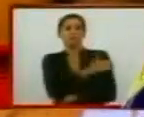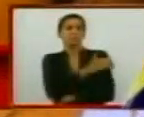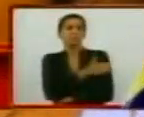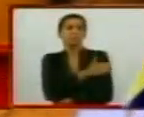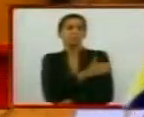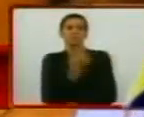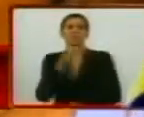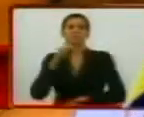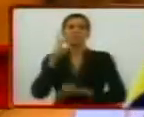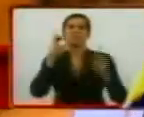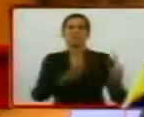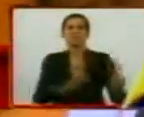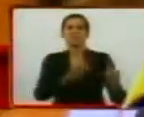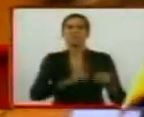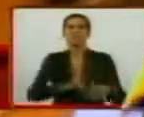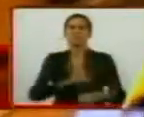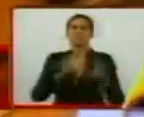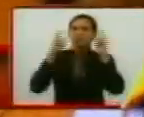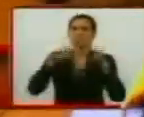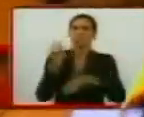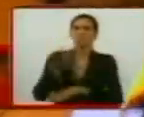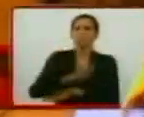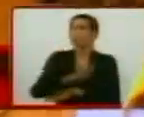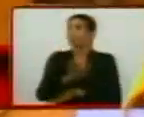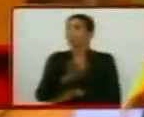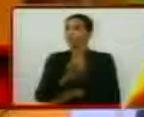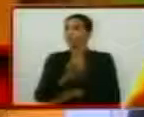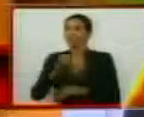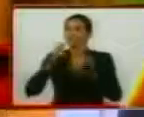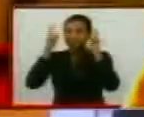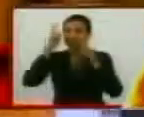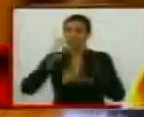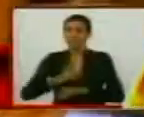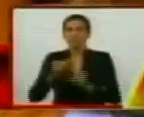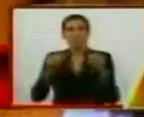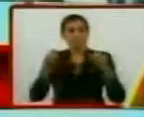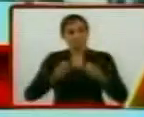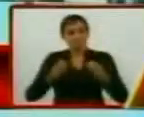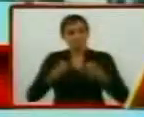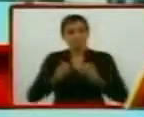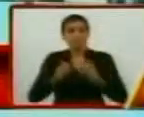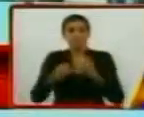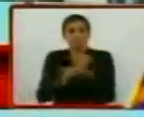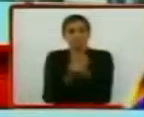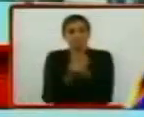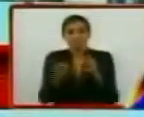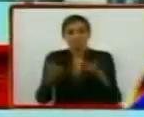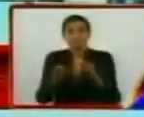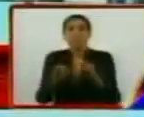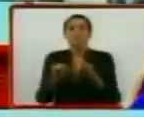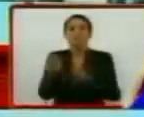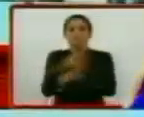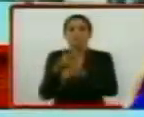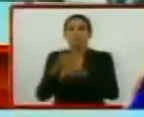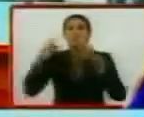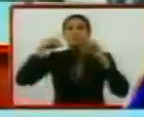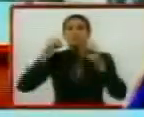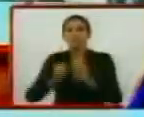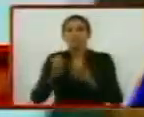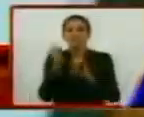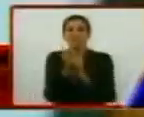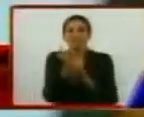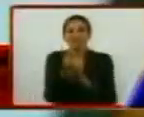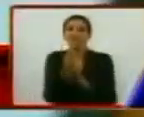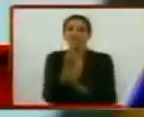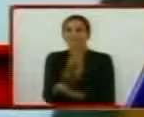morir. Él tiene que vivir para poder culminar con su mandato. Expertos de la web destacan que en